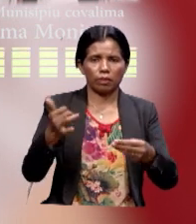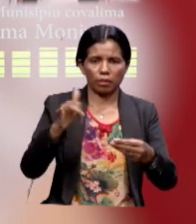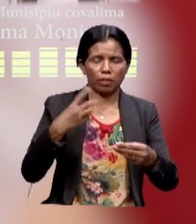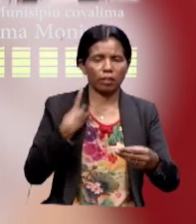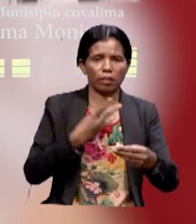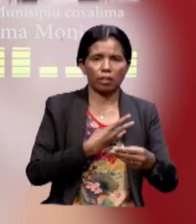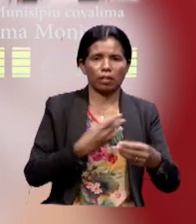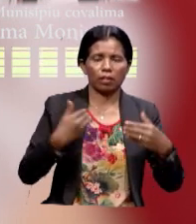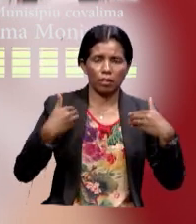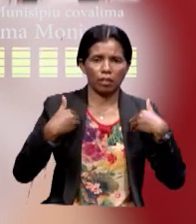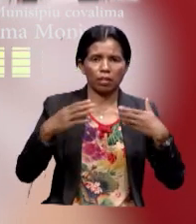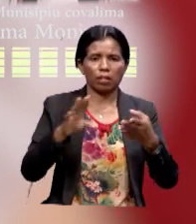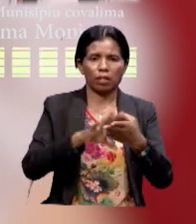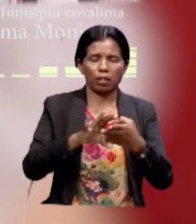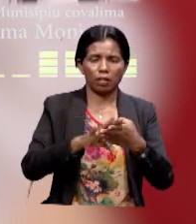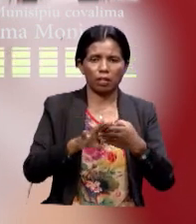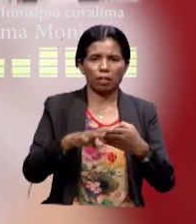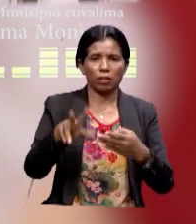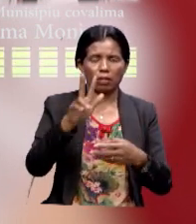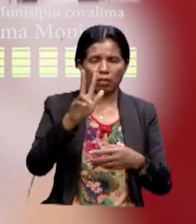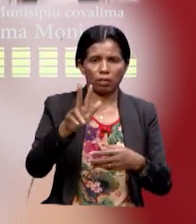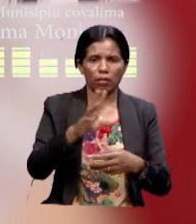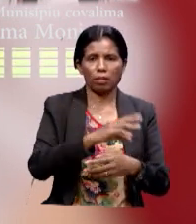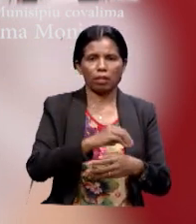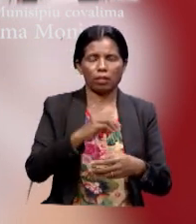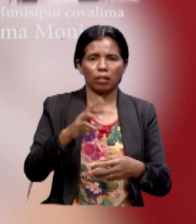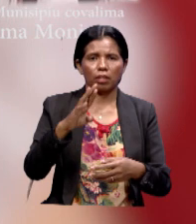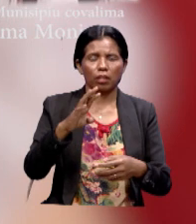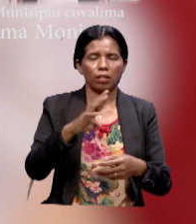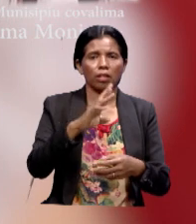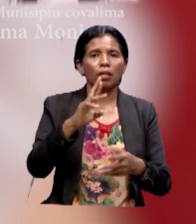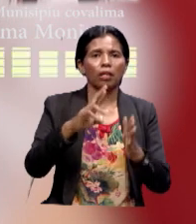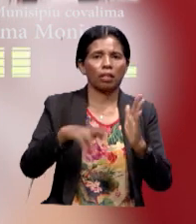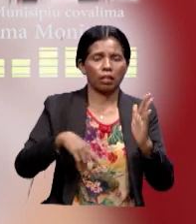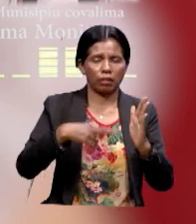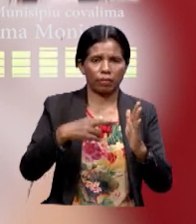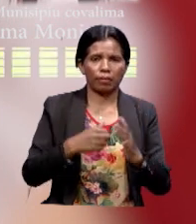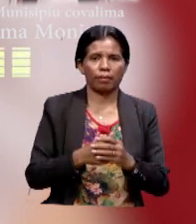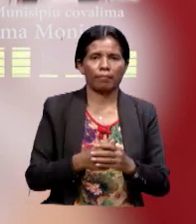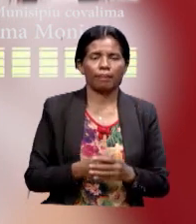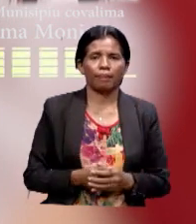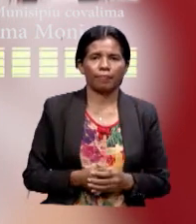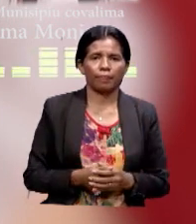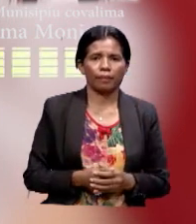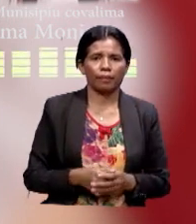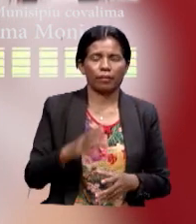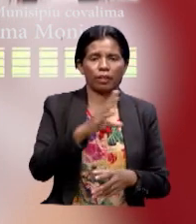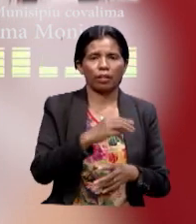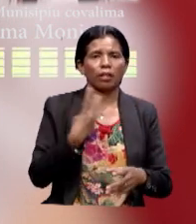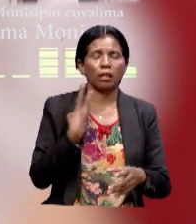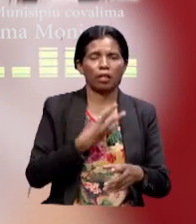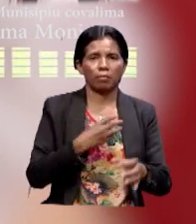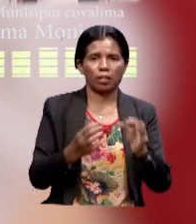pedido en todo y de más regular, ¿no? Terus ida maka ekstra tarik an